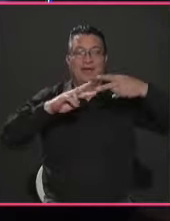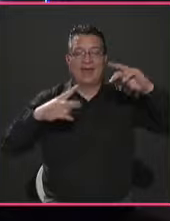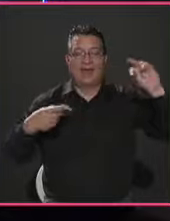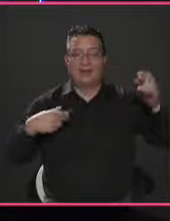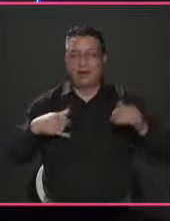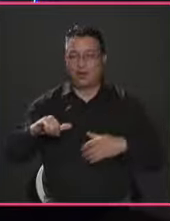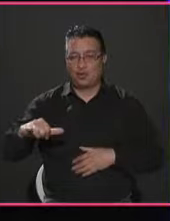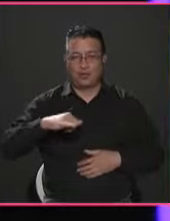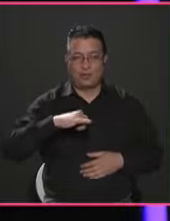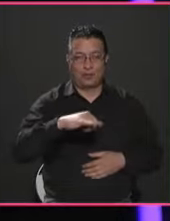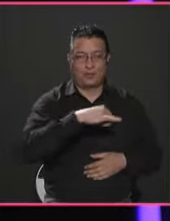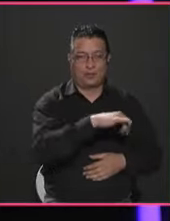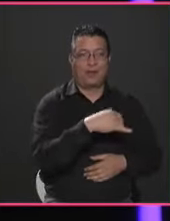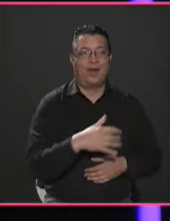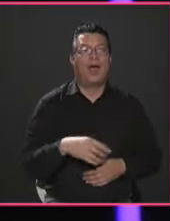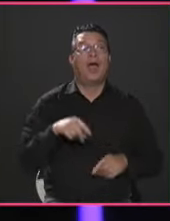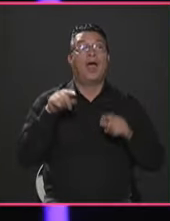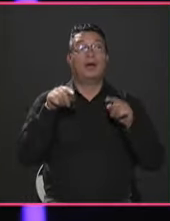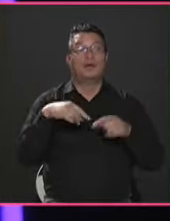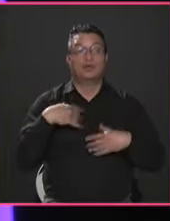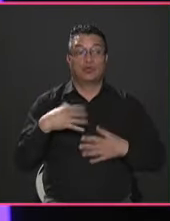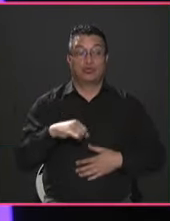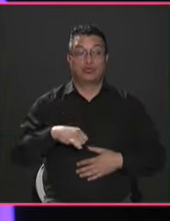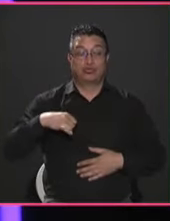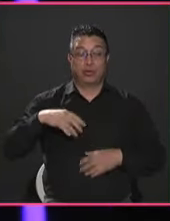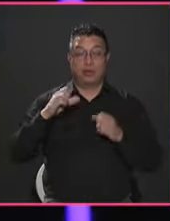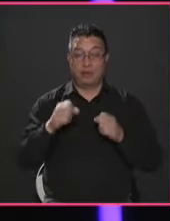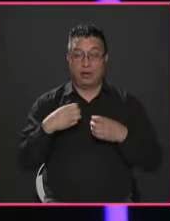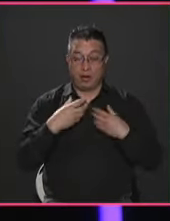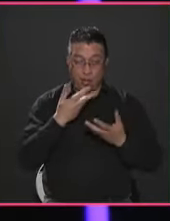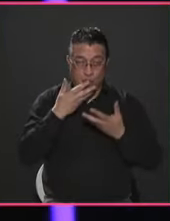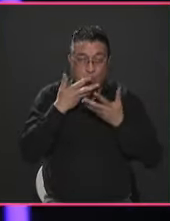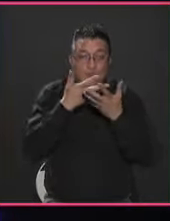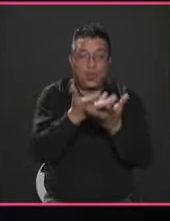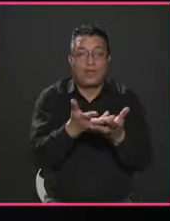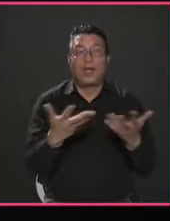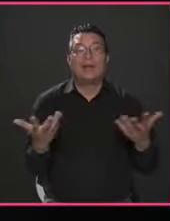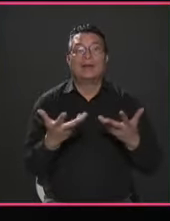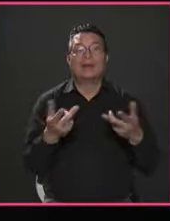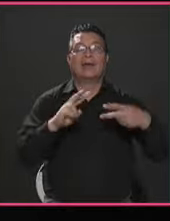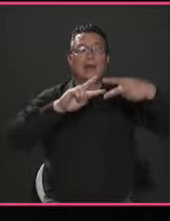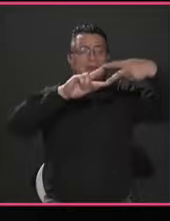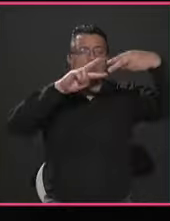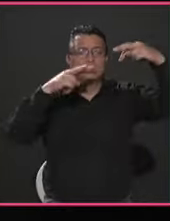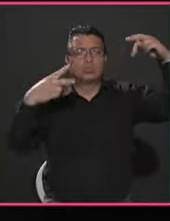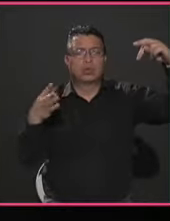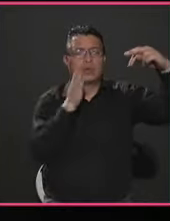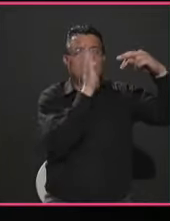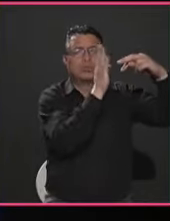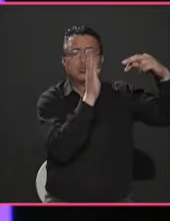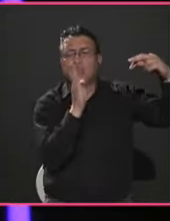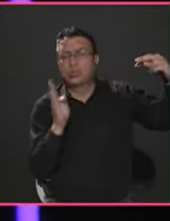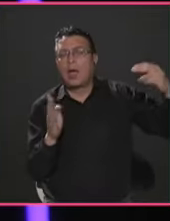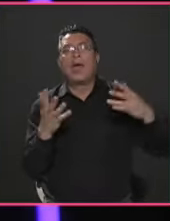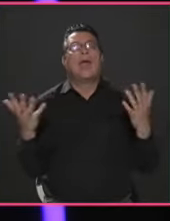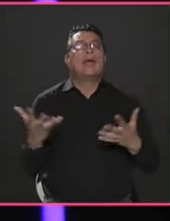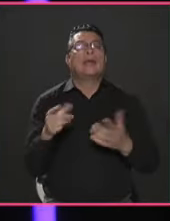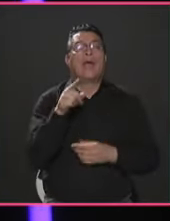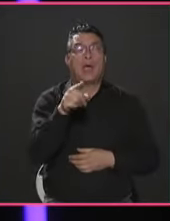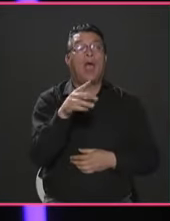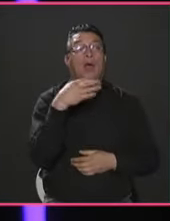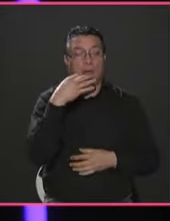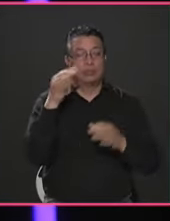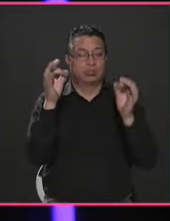compartimos para mí es un gran honor poder contarles un poco sobre Qué es la la secuenciación genética y bueno Lara ya les introdujo un poco lo que